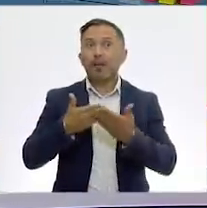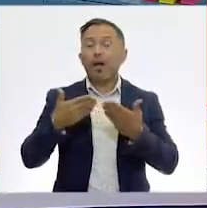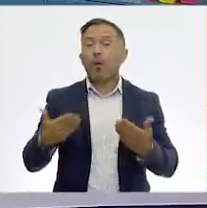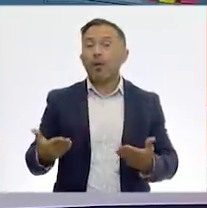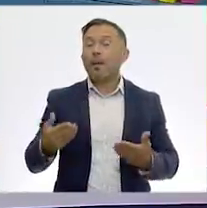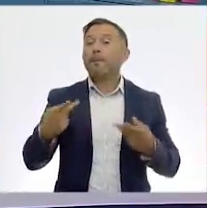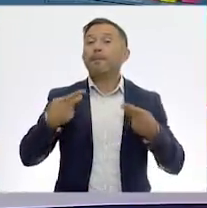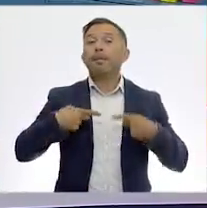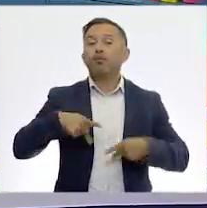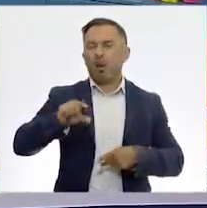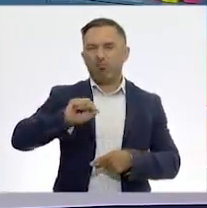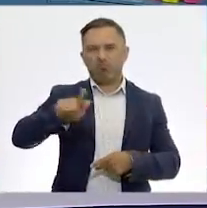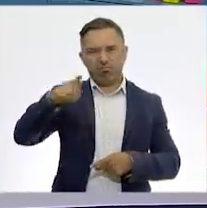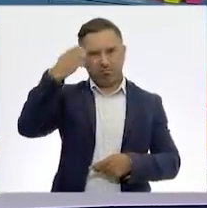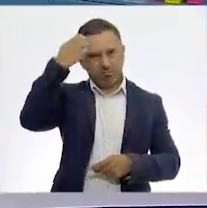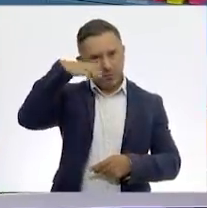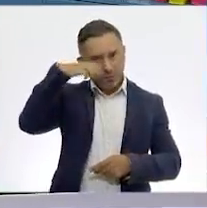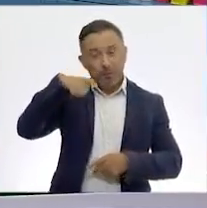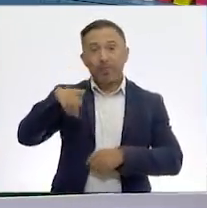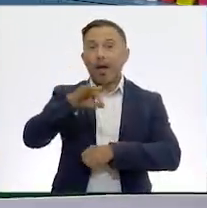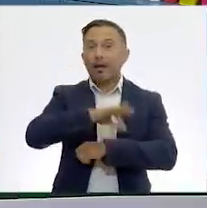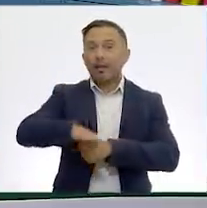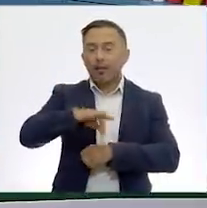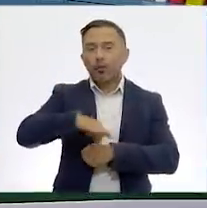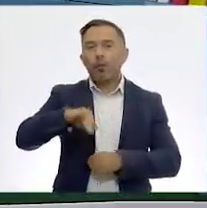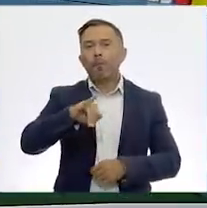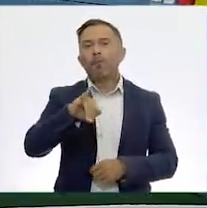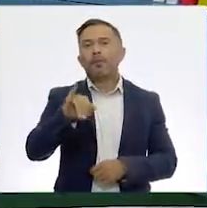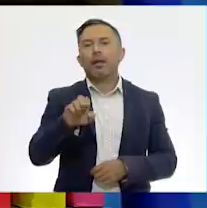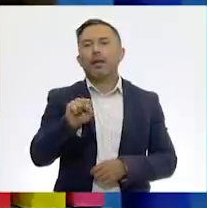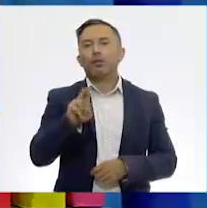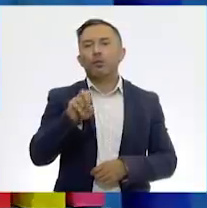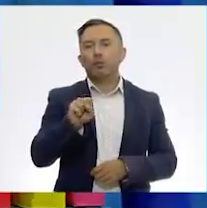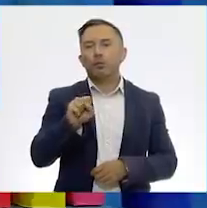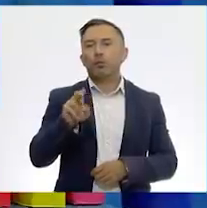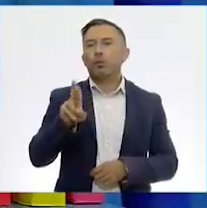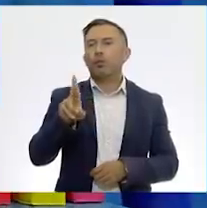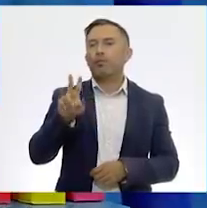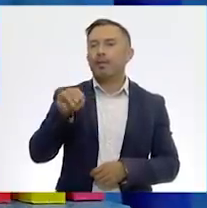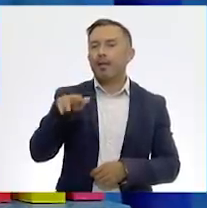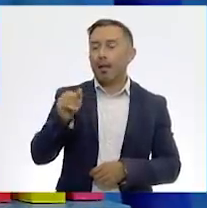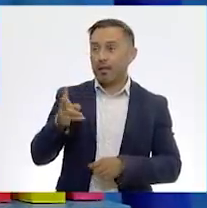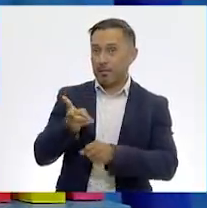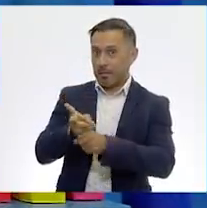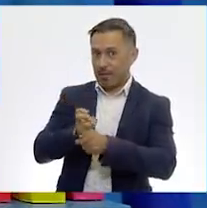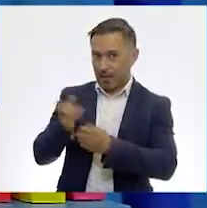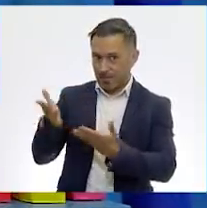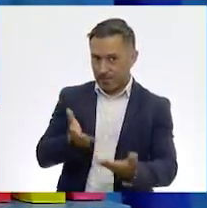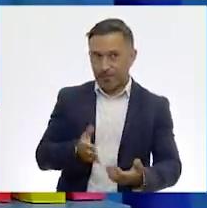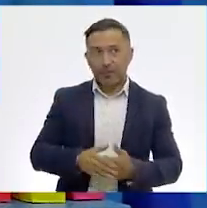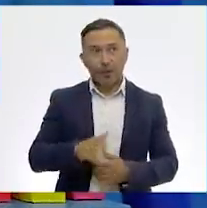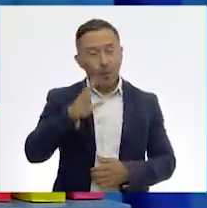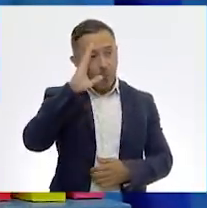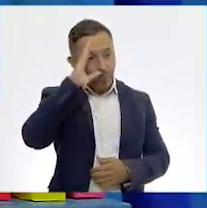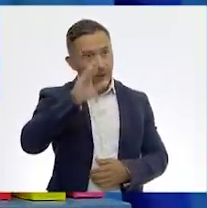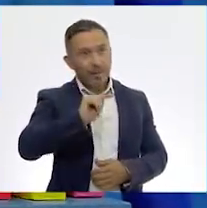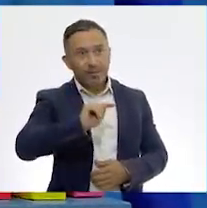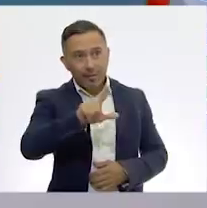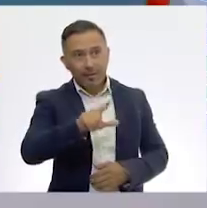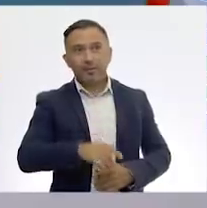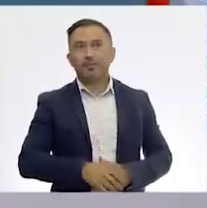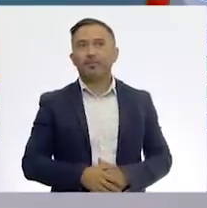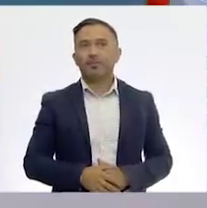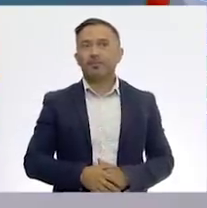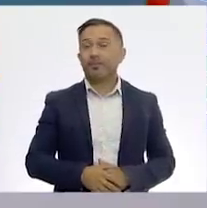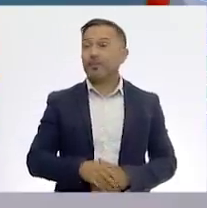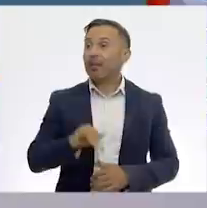de hoy, el especialista arquitecto Jesús Urbina. Hola, ¿qué tal, Aníbal, Mariana?